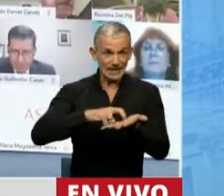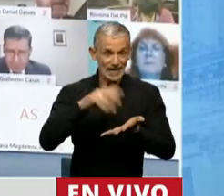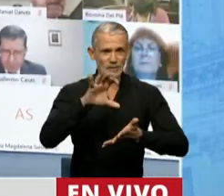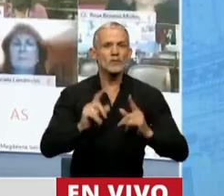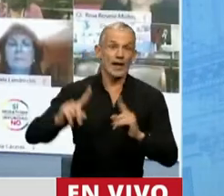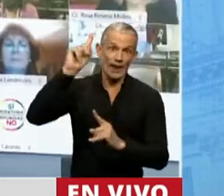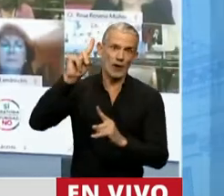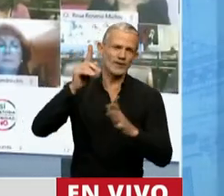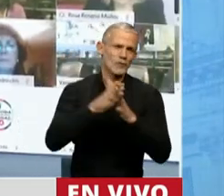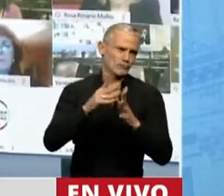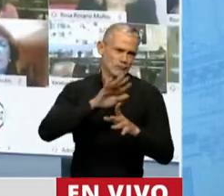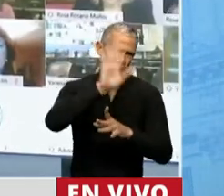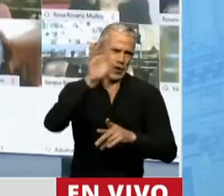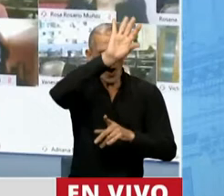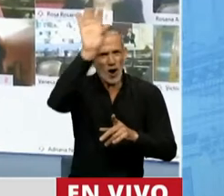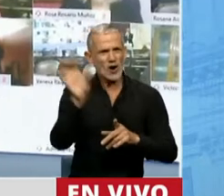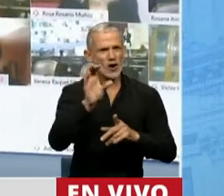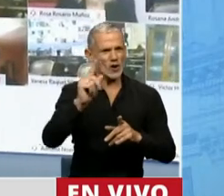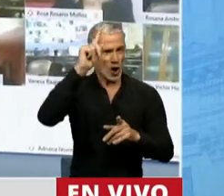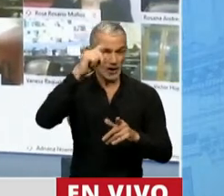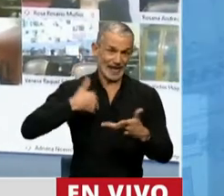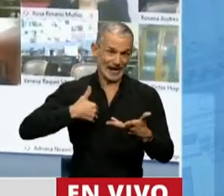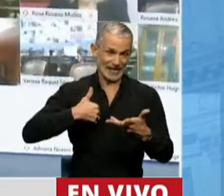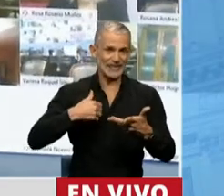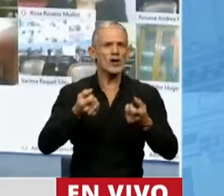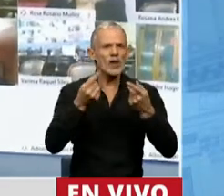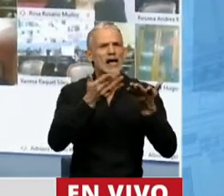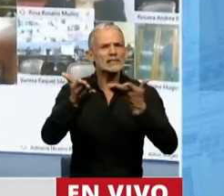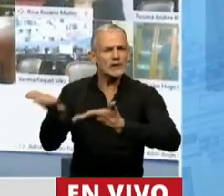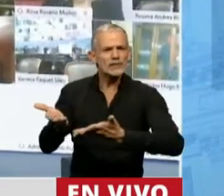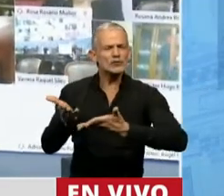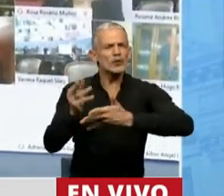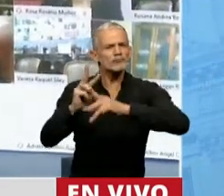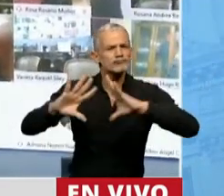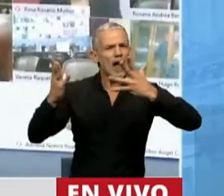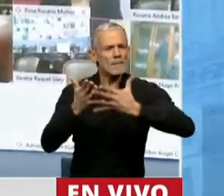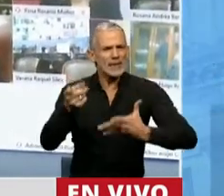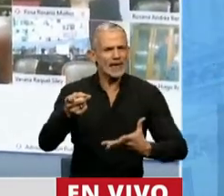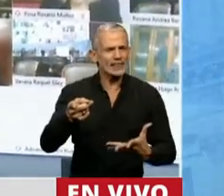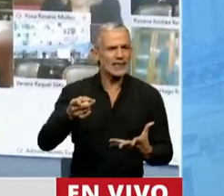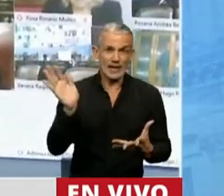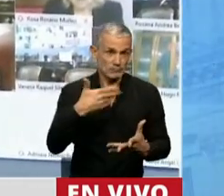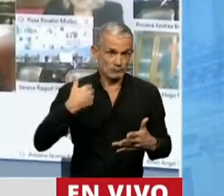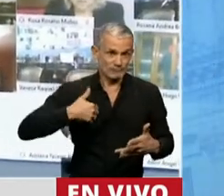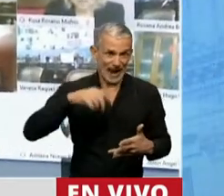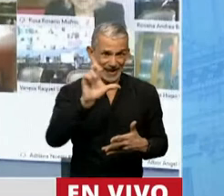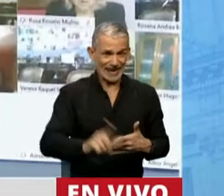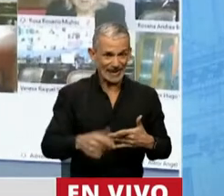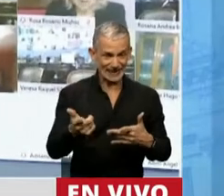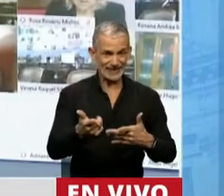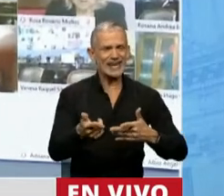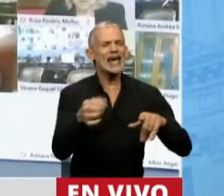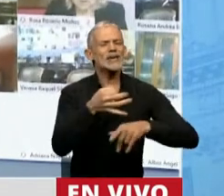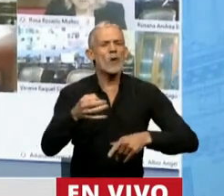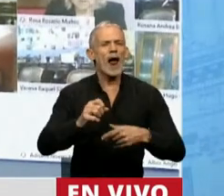norte, junto a todo el norte argentino, creo yo, que brinda servicios ambientales a nuestro país, así